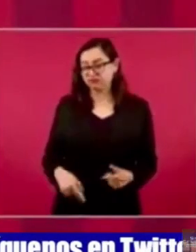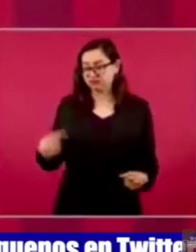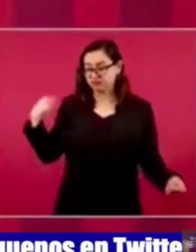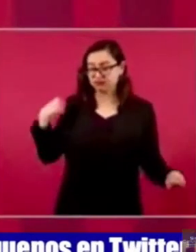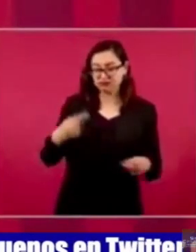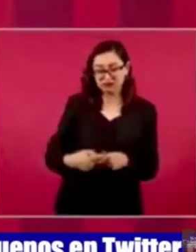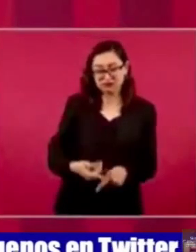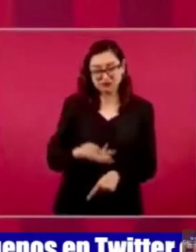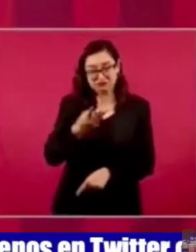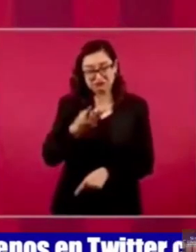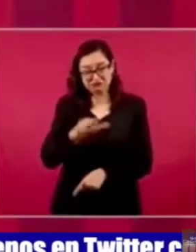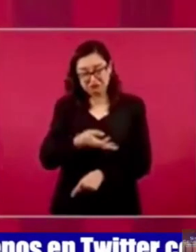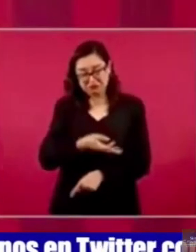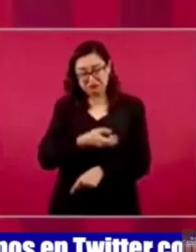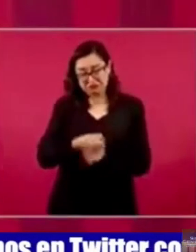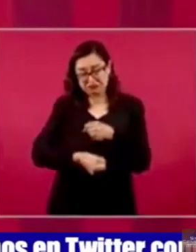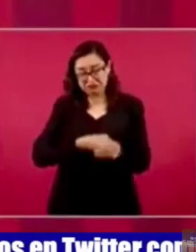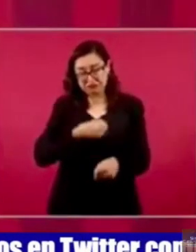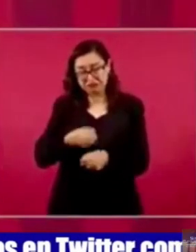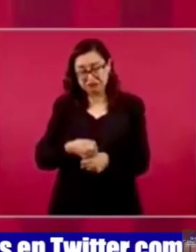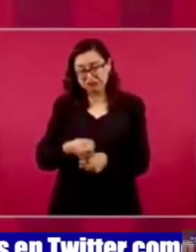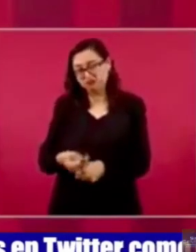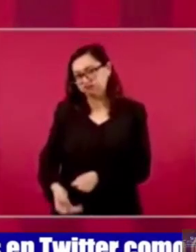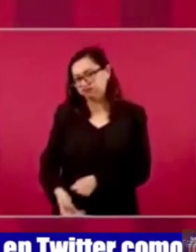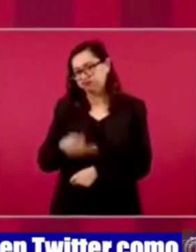la impunidad,